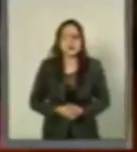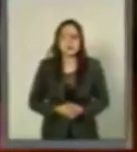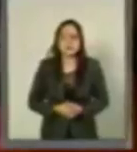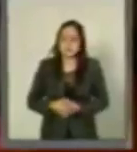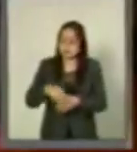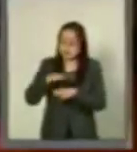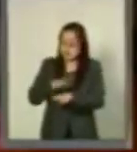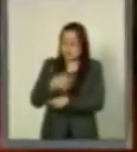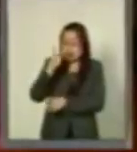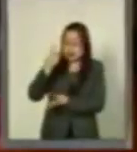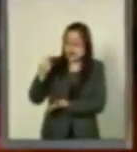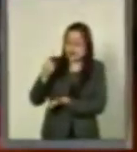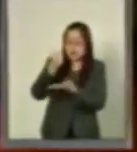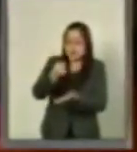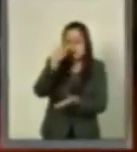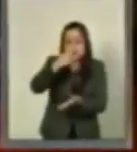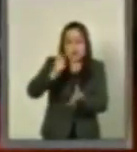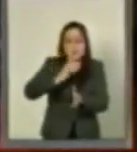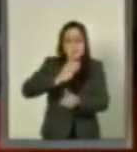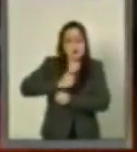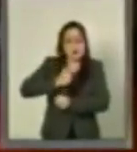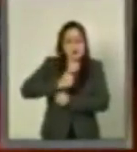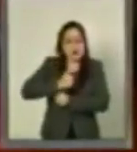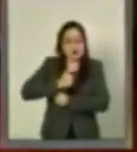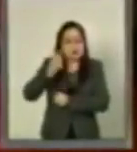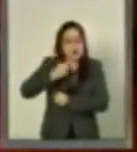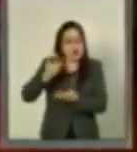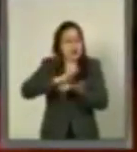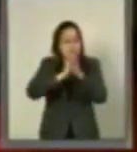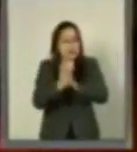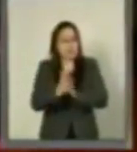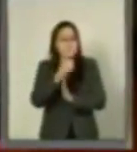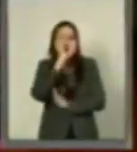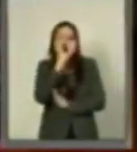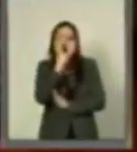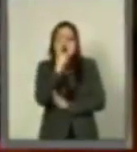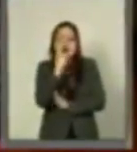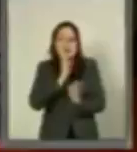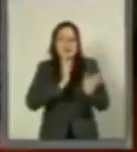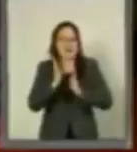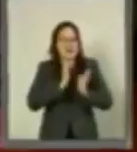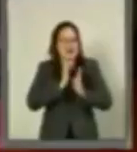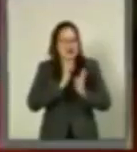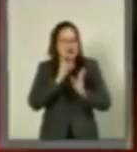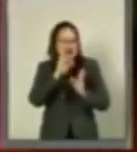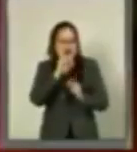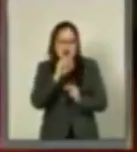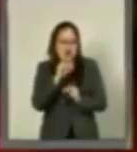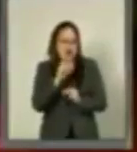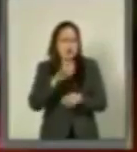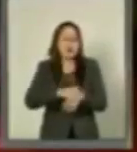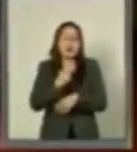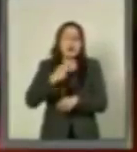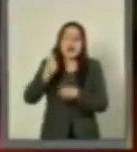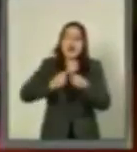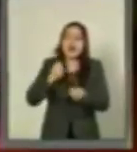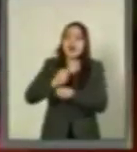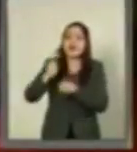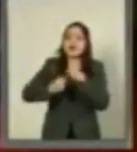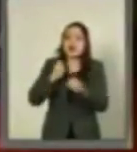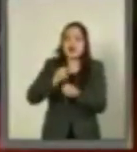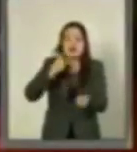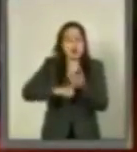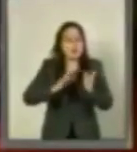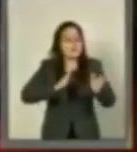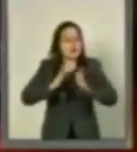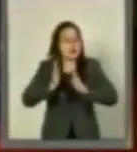Y respecto a ese presupuesto a las Fuerzas Armadas, no es para ser policía militar. Es que por muchos años, esos